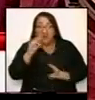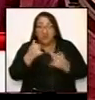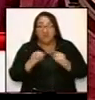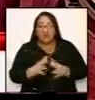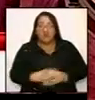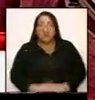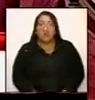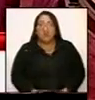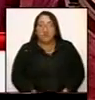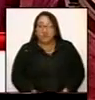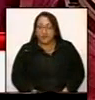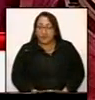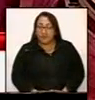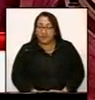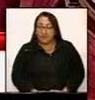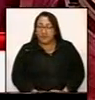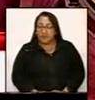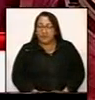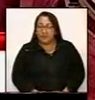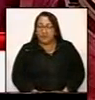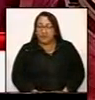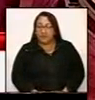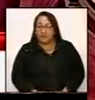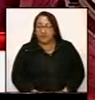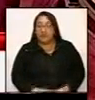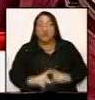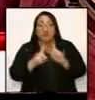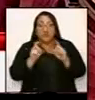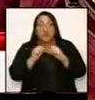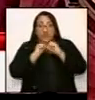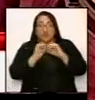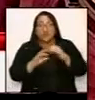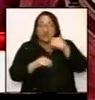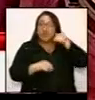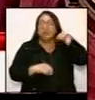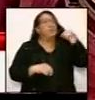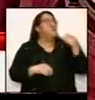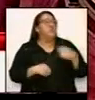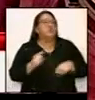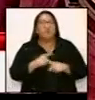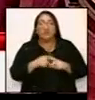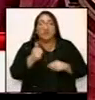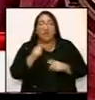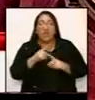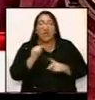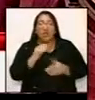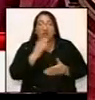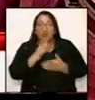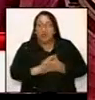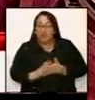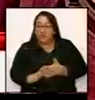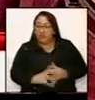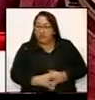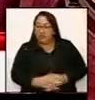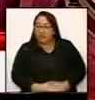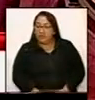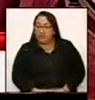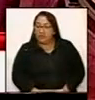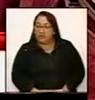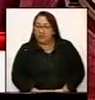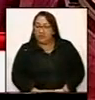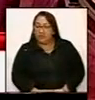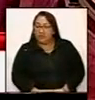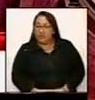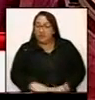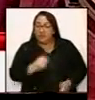pronunciamiento. Ahora lo vamos a consultar, por favor, a la Secretaría Técnica, pero sobre el tema de las actas, si hay alguna observación, ninguna observación. Ok, aprobado